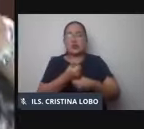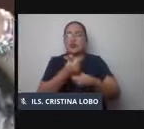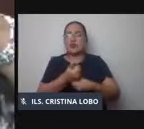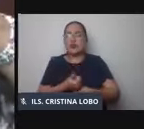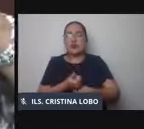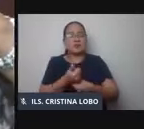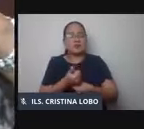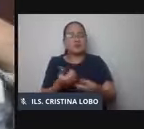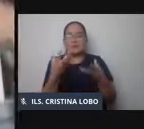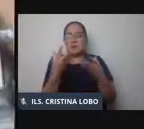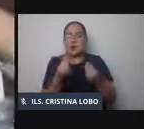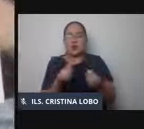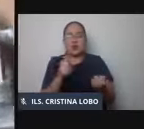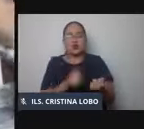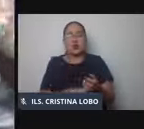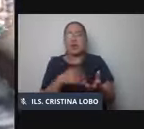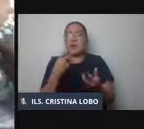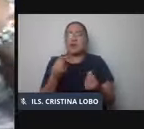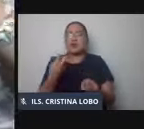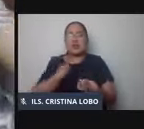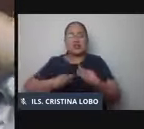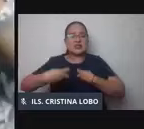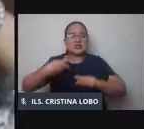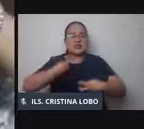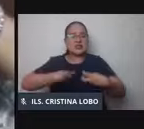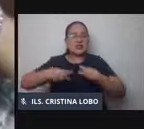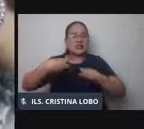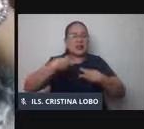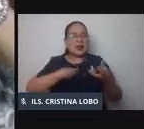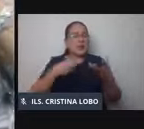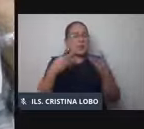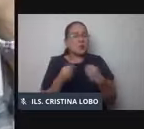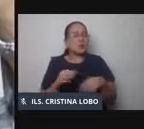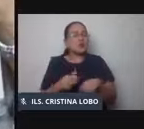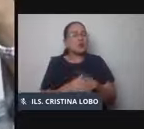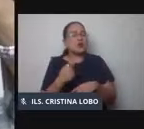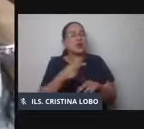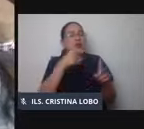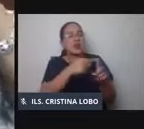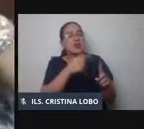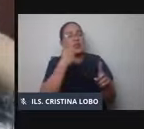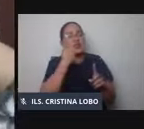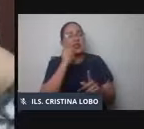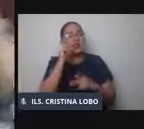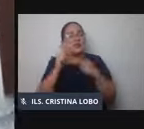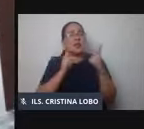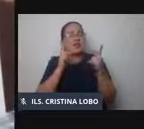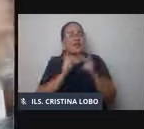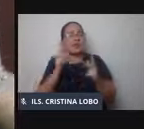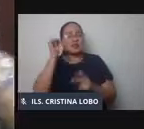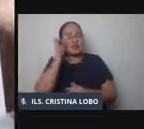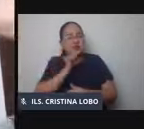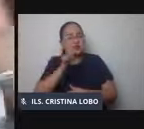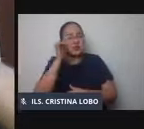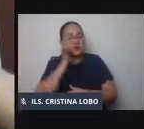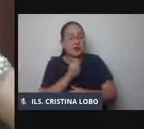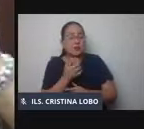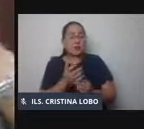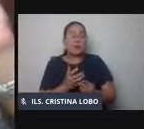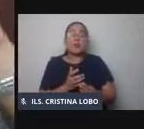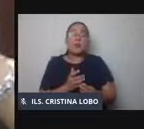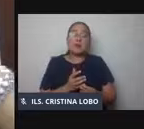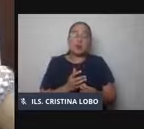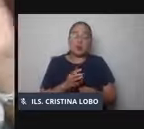manera alta por tener un alto nivel de perfeccionismo. Entonces, tiene que ser perfecta, tiene